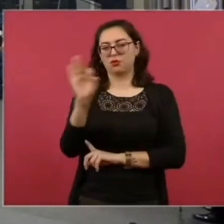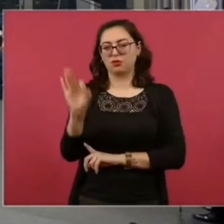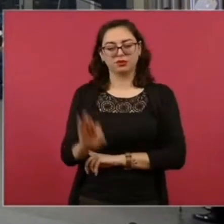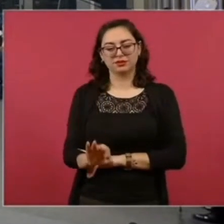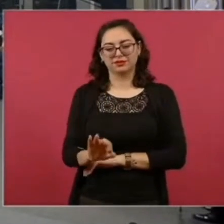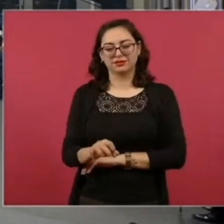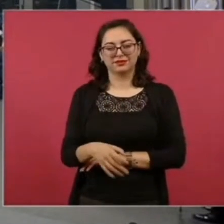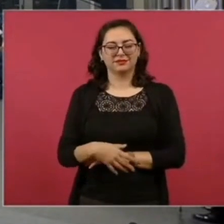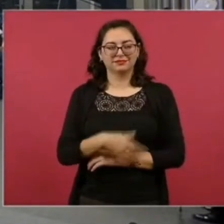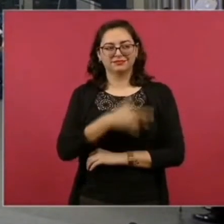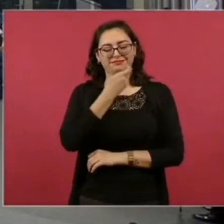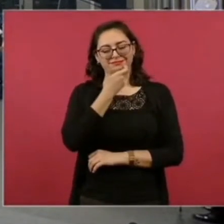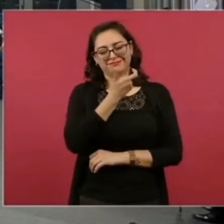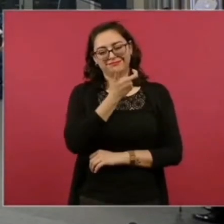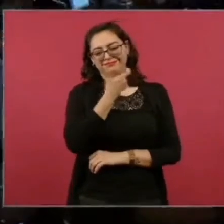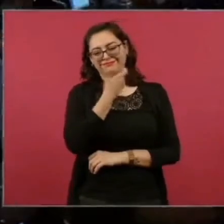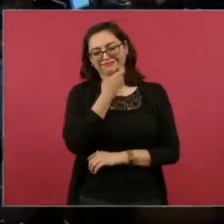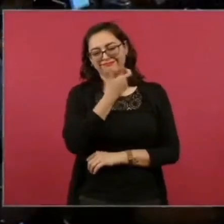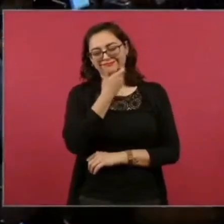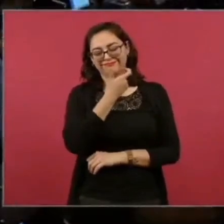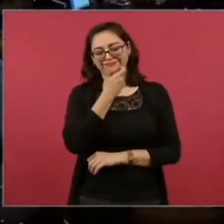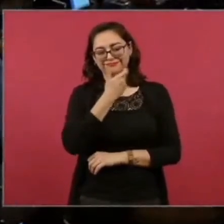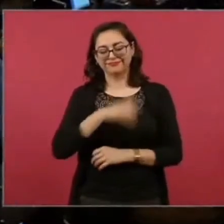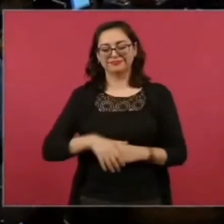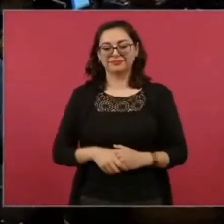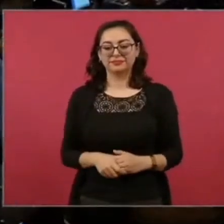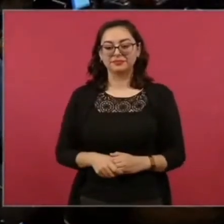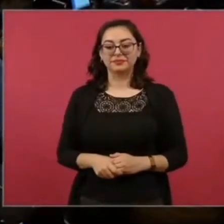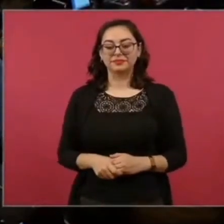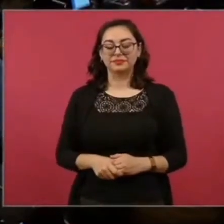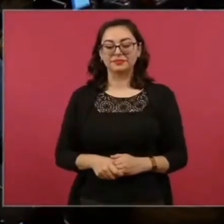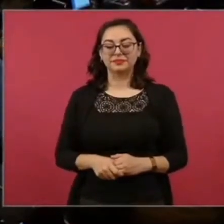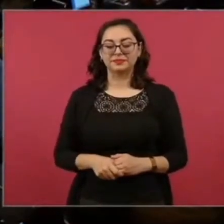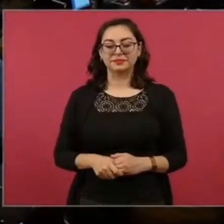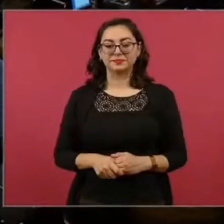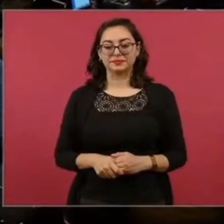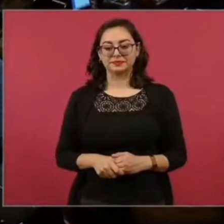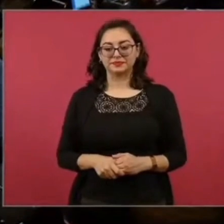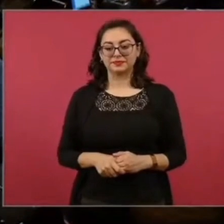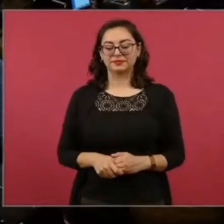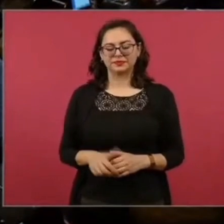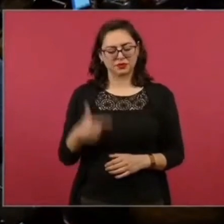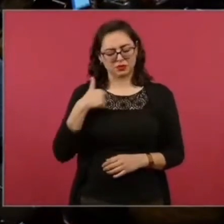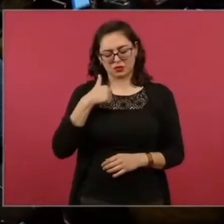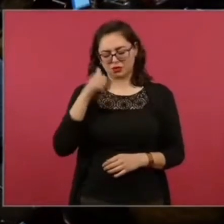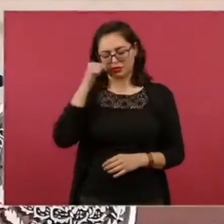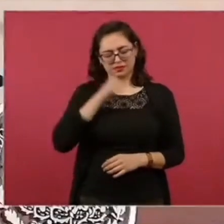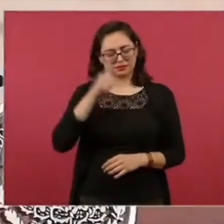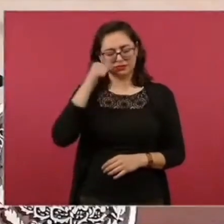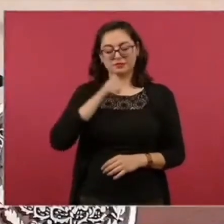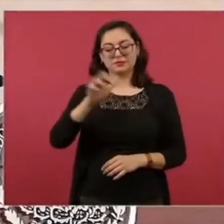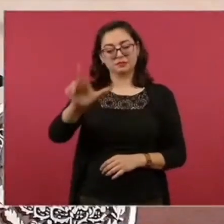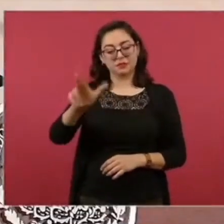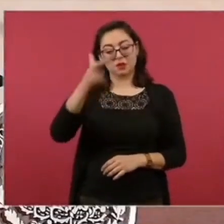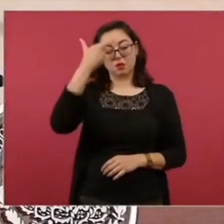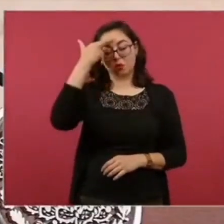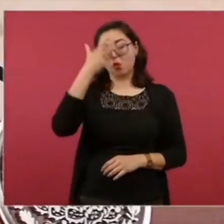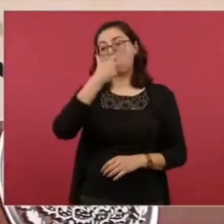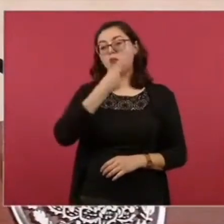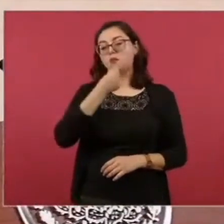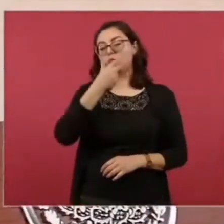Yo siempre recuerdo a un crítico literario, a Bielinsky, que le hizo